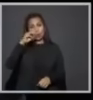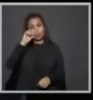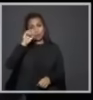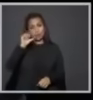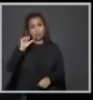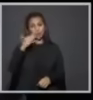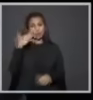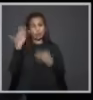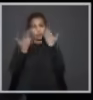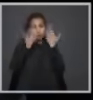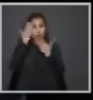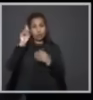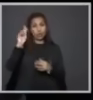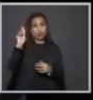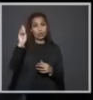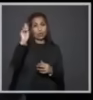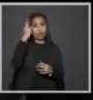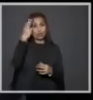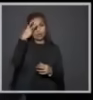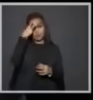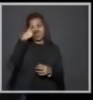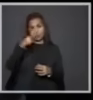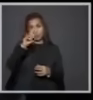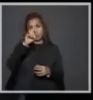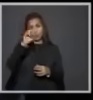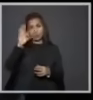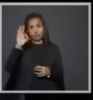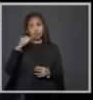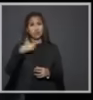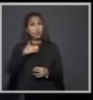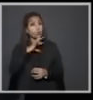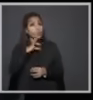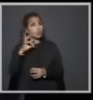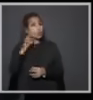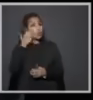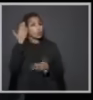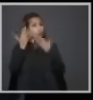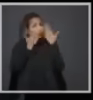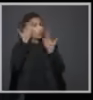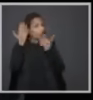universidad en la Ciudad de México. Lo pude hacer porque